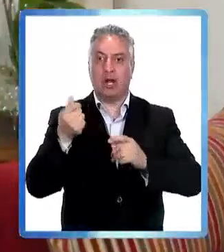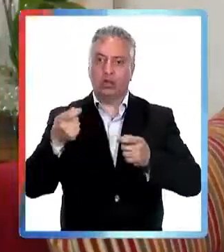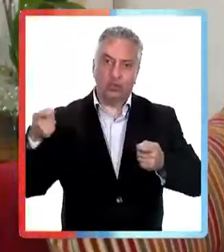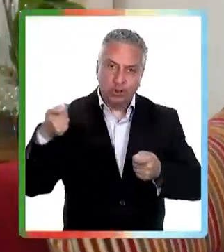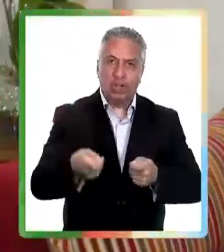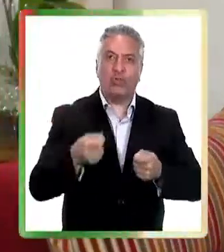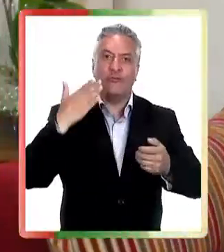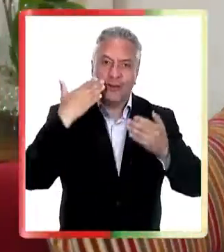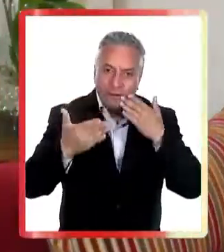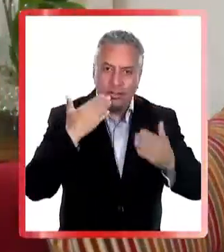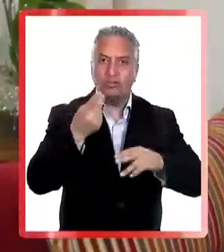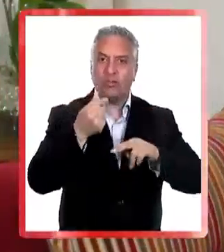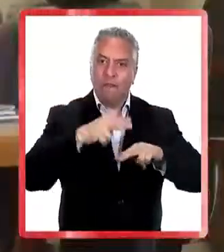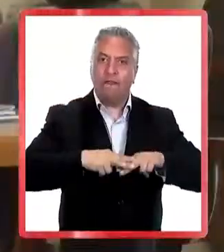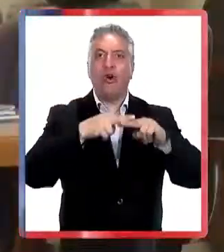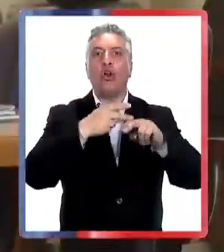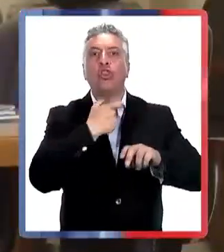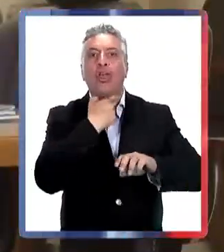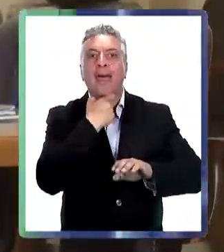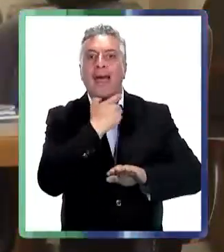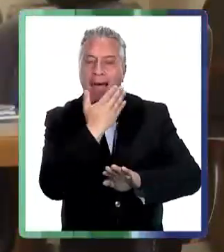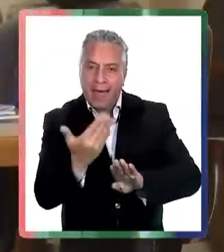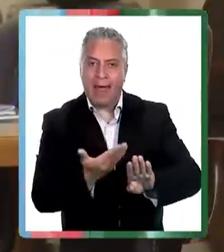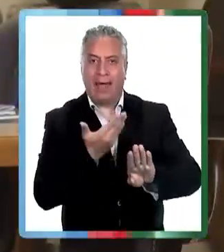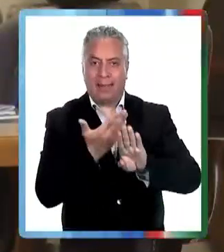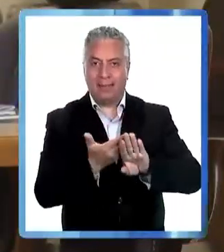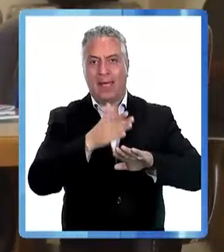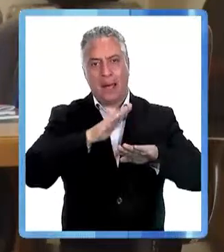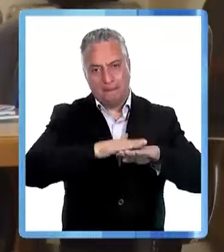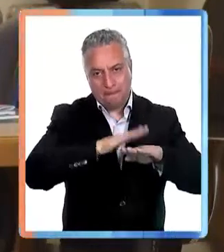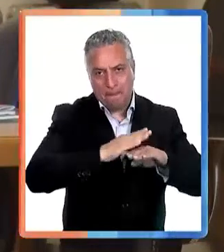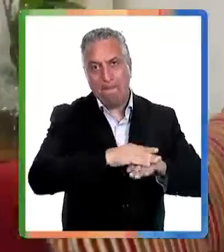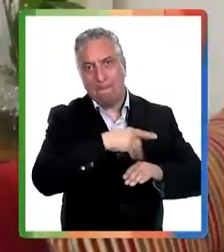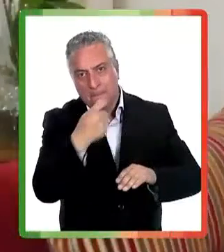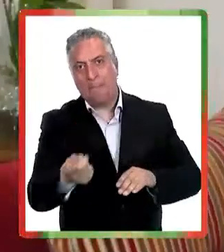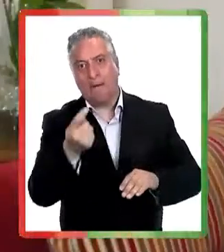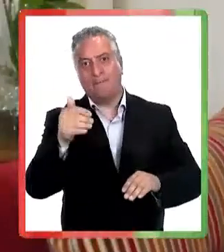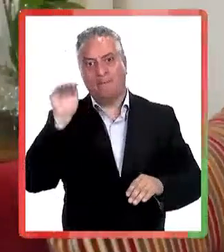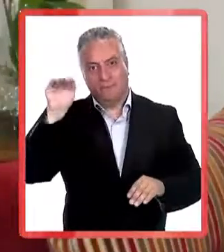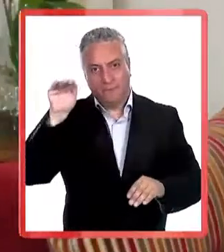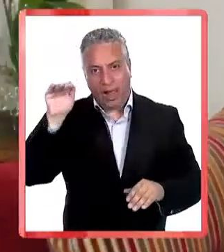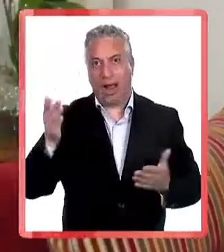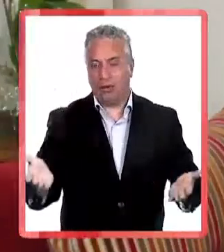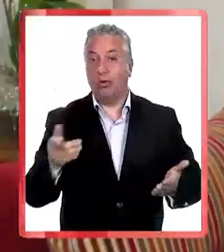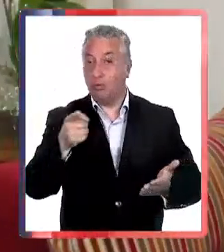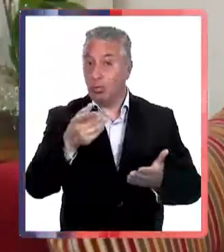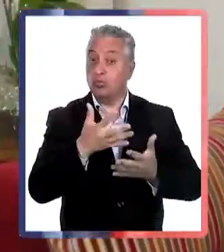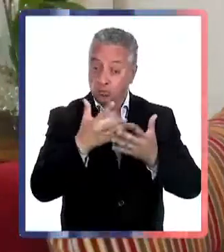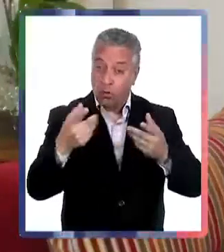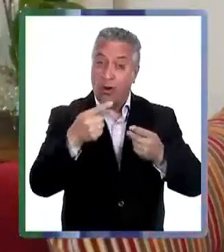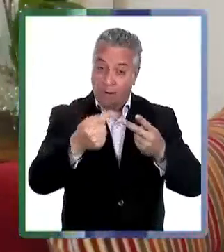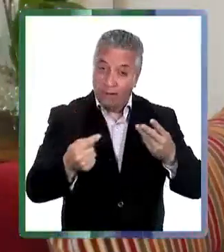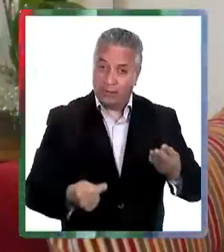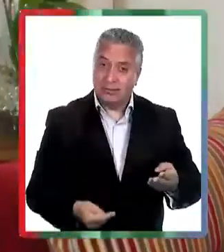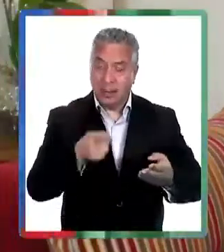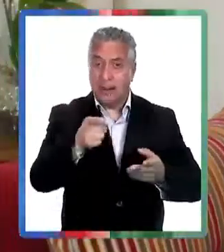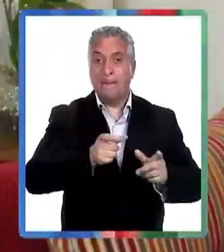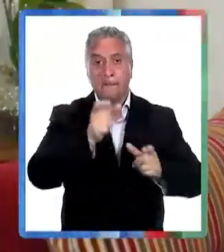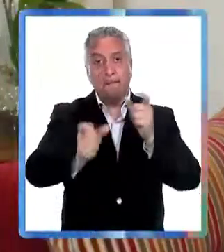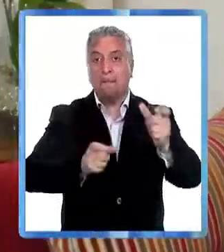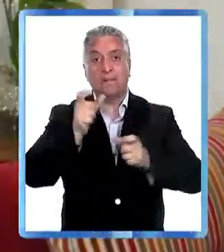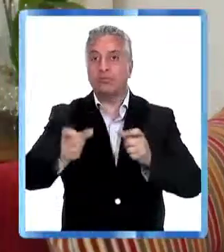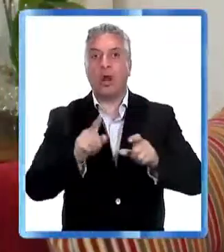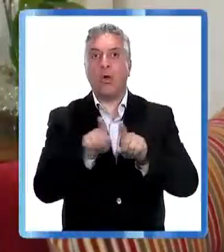a subsidios, beneficios, fondos de garantía de préstamos en la banca, porque ocurre muchas veces que las